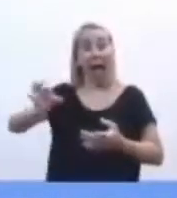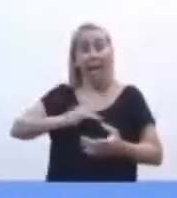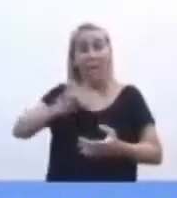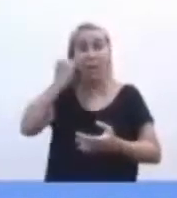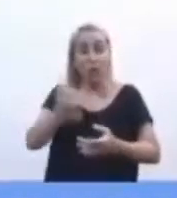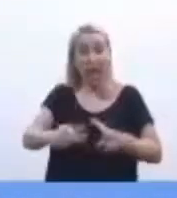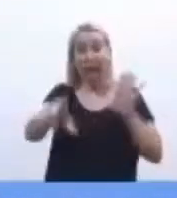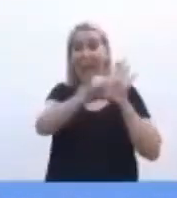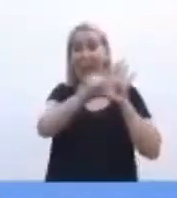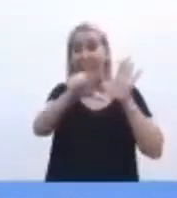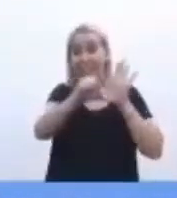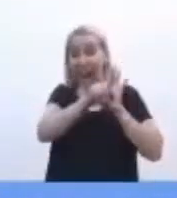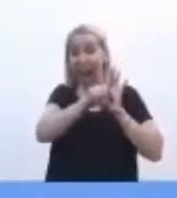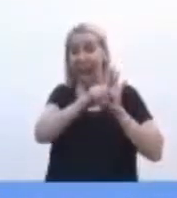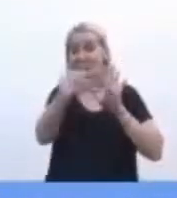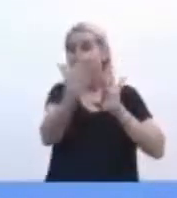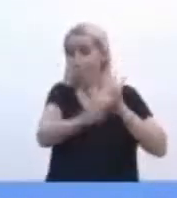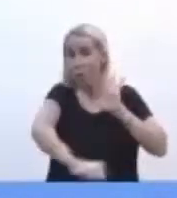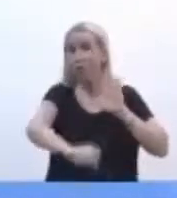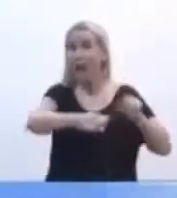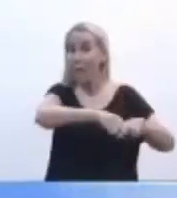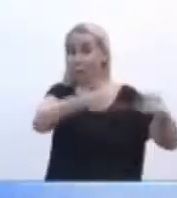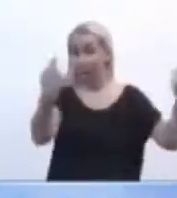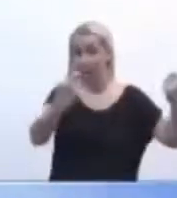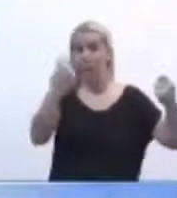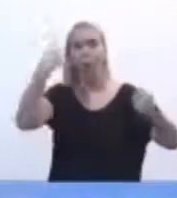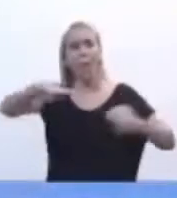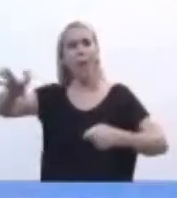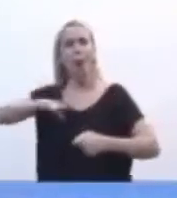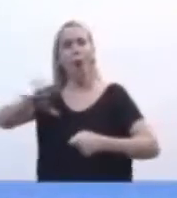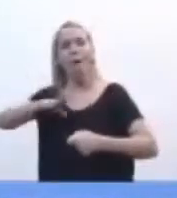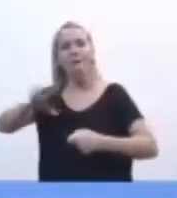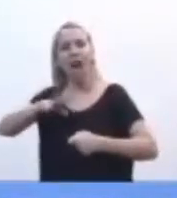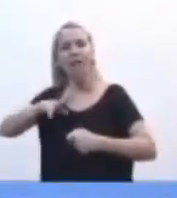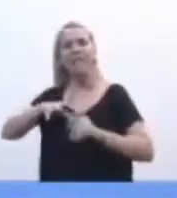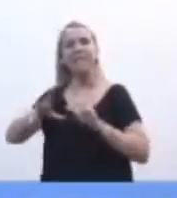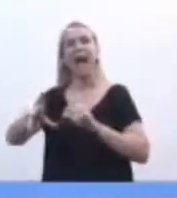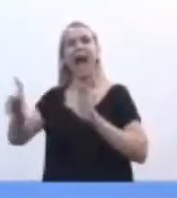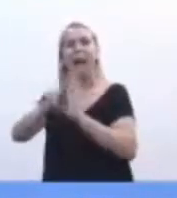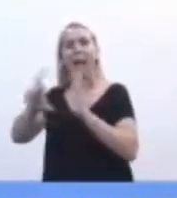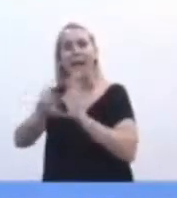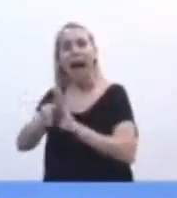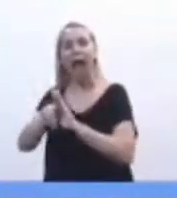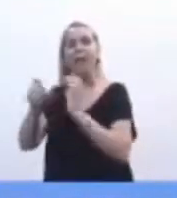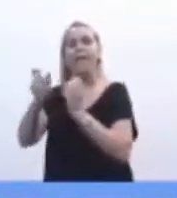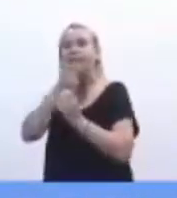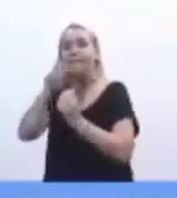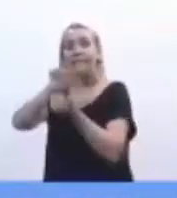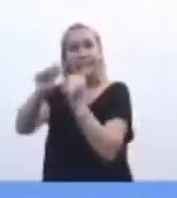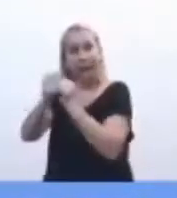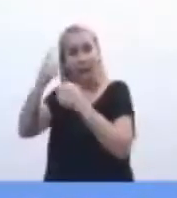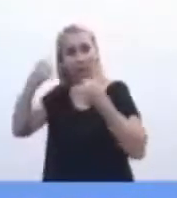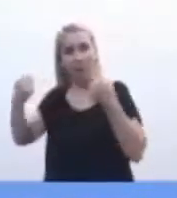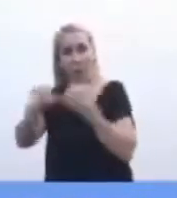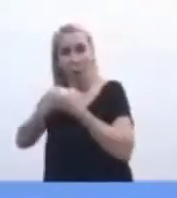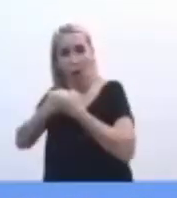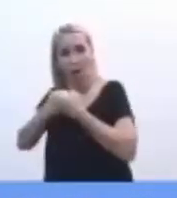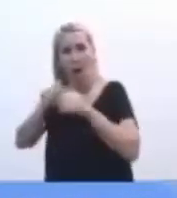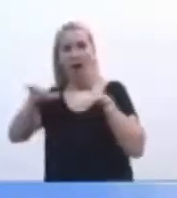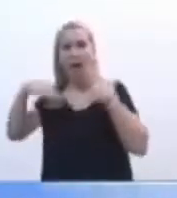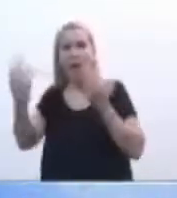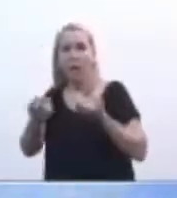aborto en violación pero aún no es legal el aborto en sexo consentido queda claro que no se busca cuidar al embrión